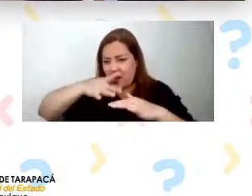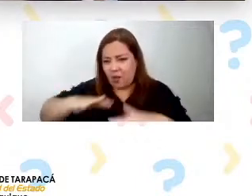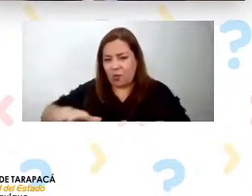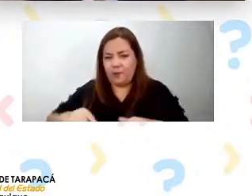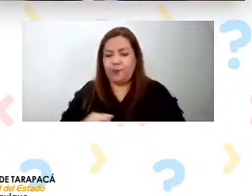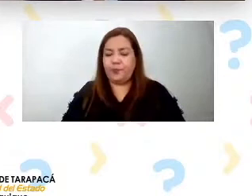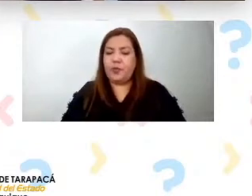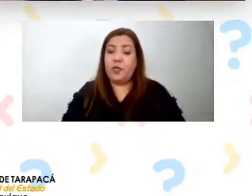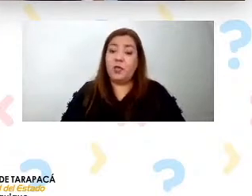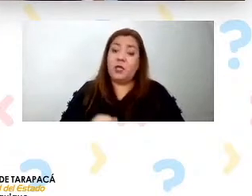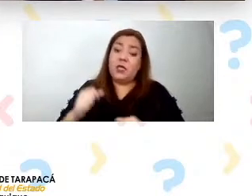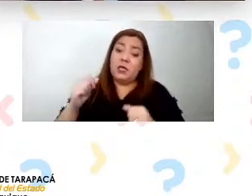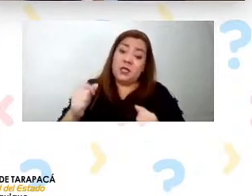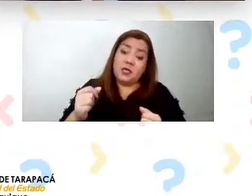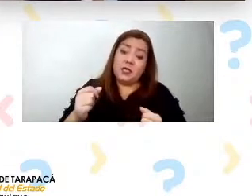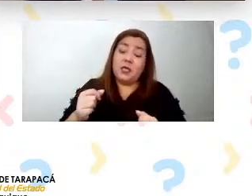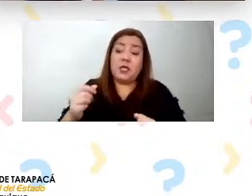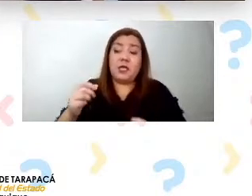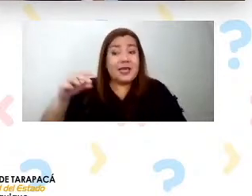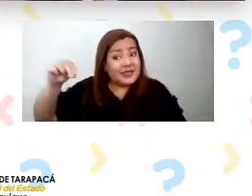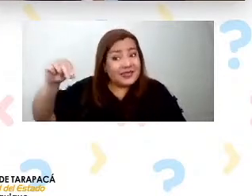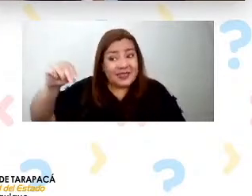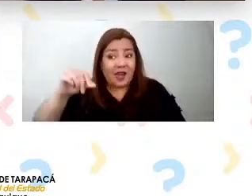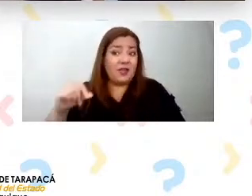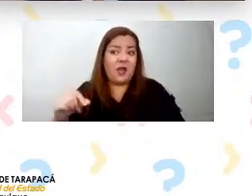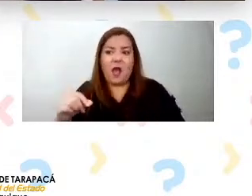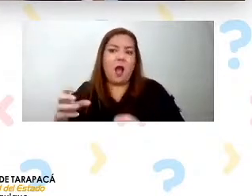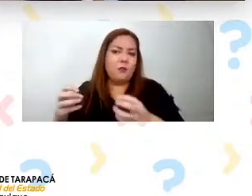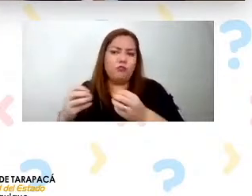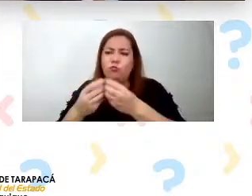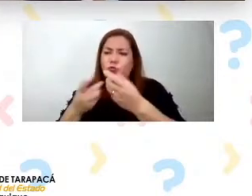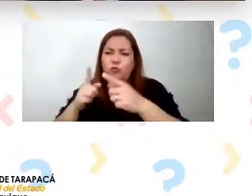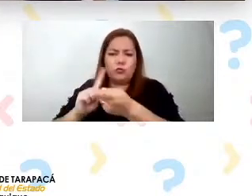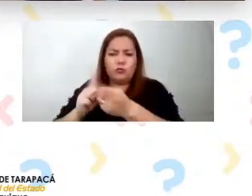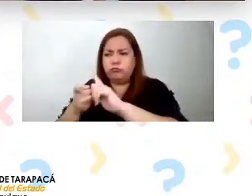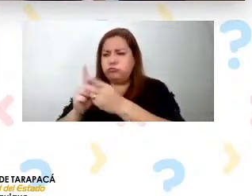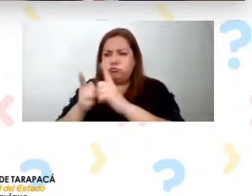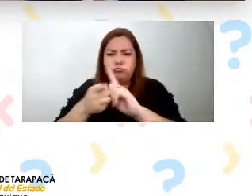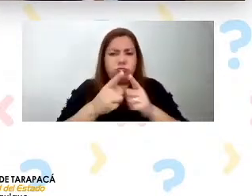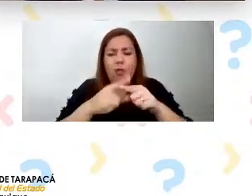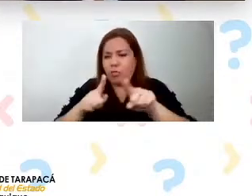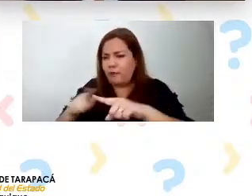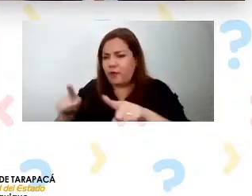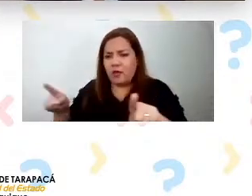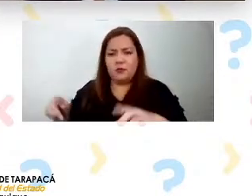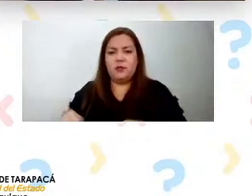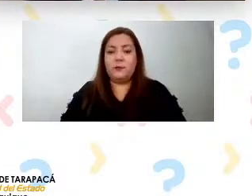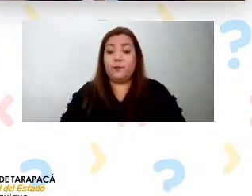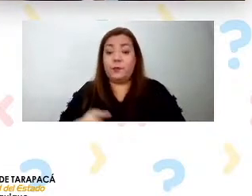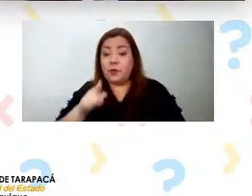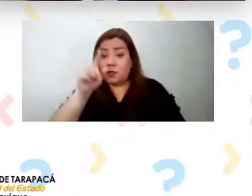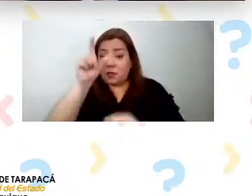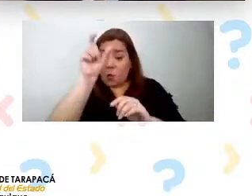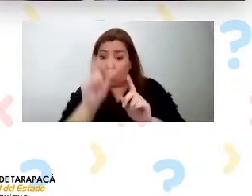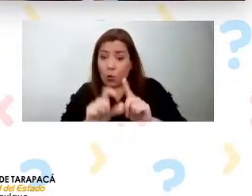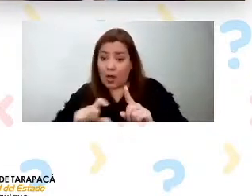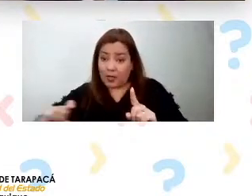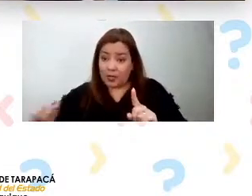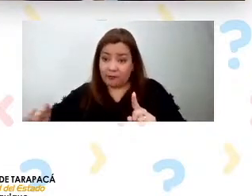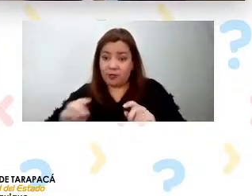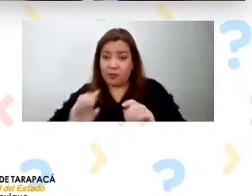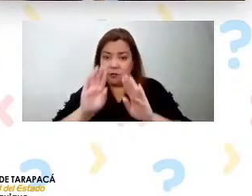salinidad, estimados oyentes, hay mucha variabilidad. Fíjense que esta es una gráfica